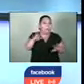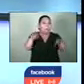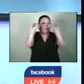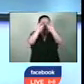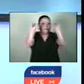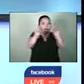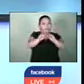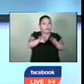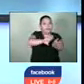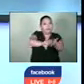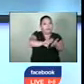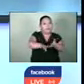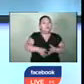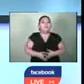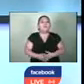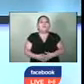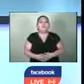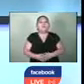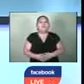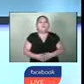los ciberdelincuentes.